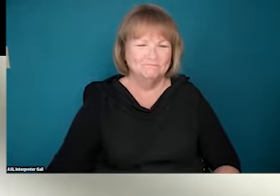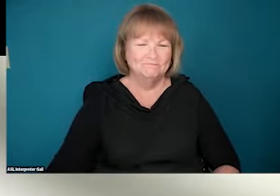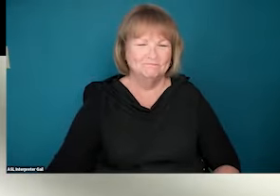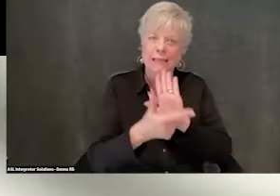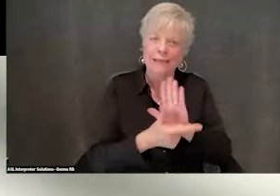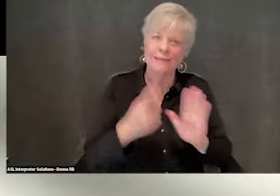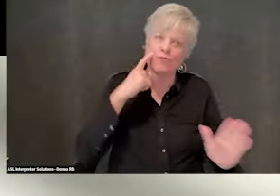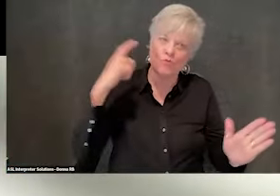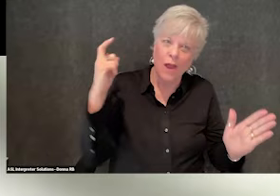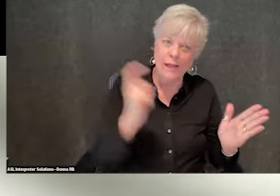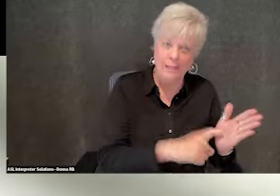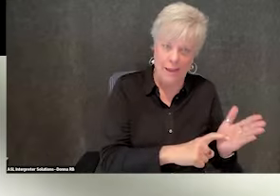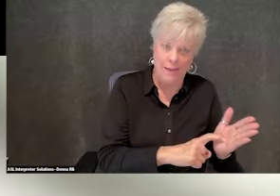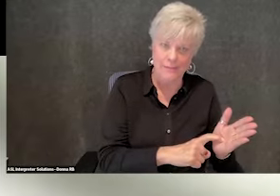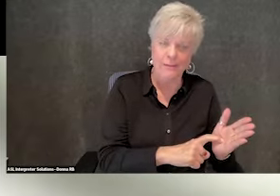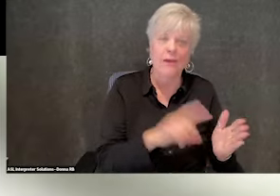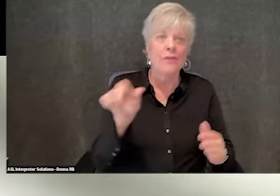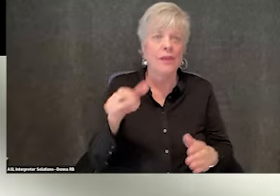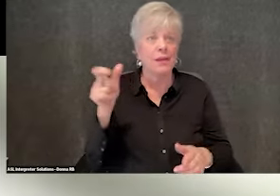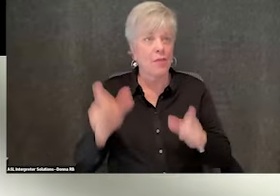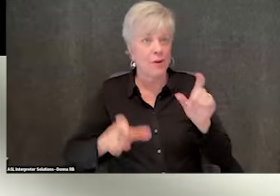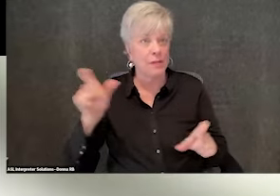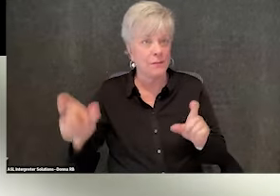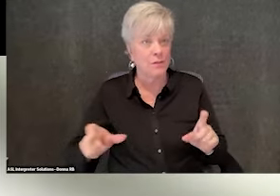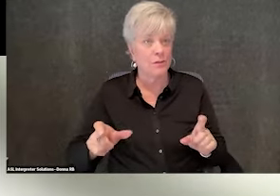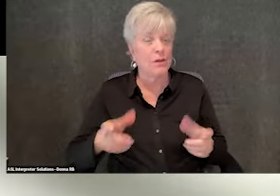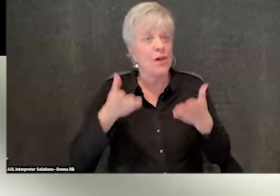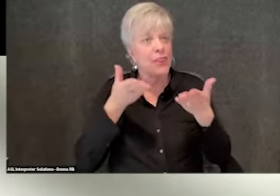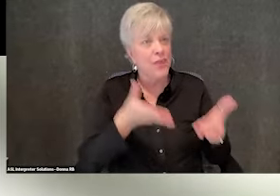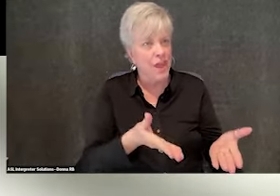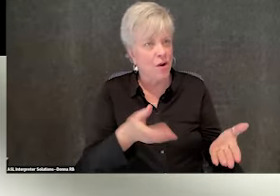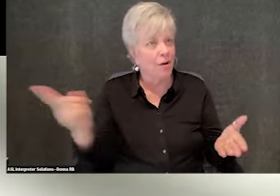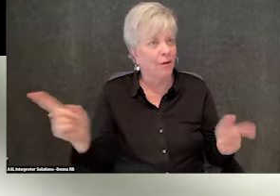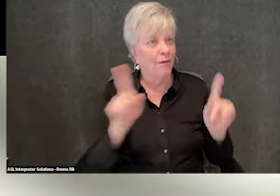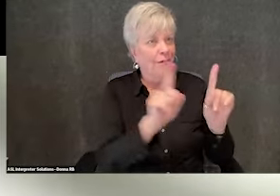que son ellos la persona que pueden tomar la decisión y es la forma